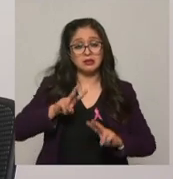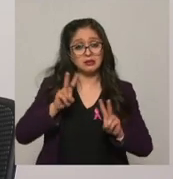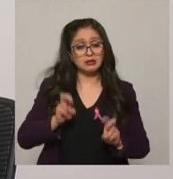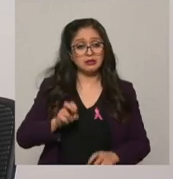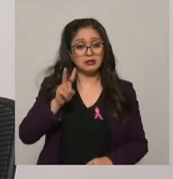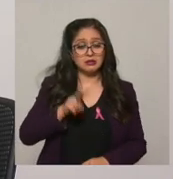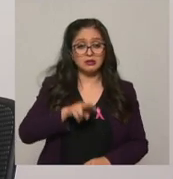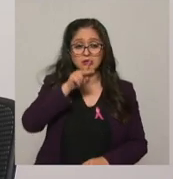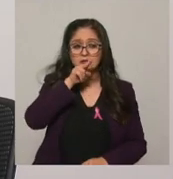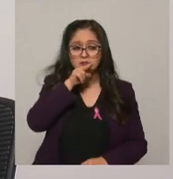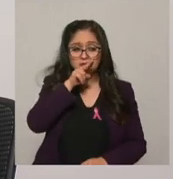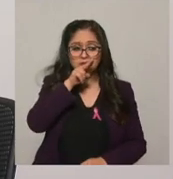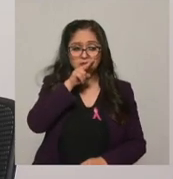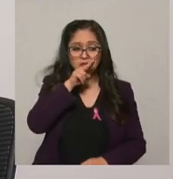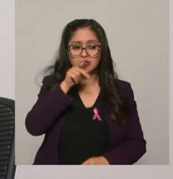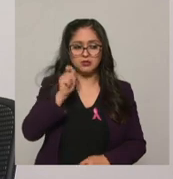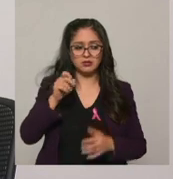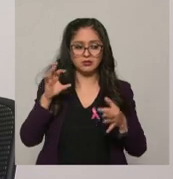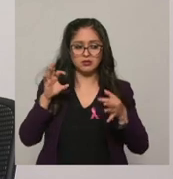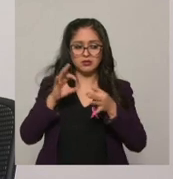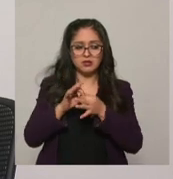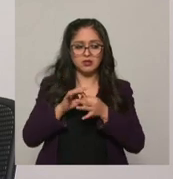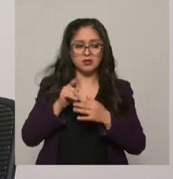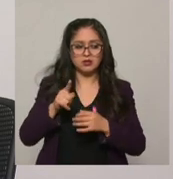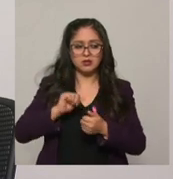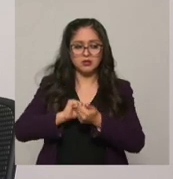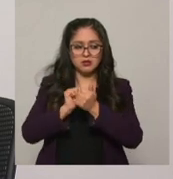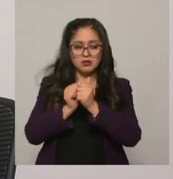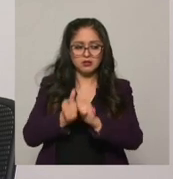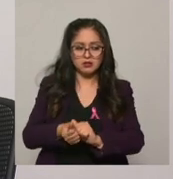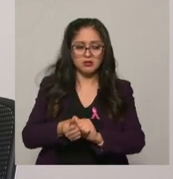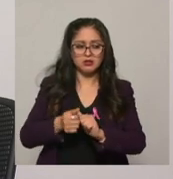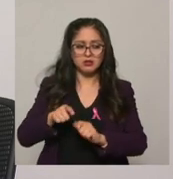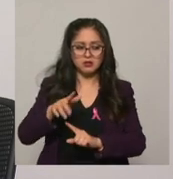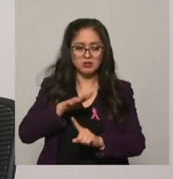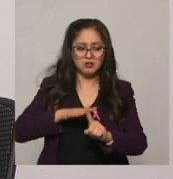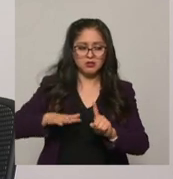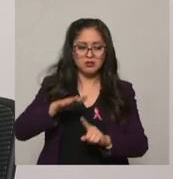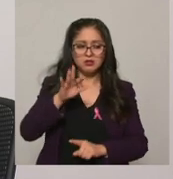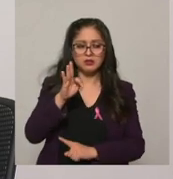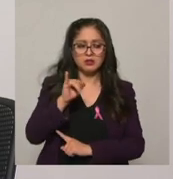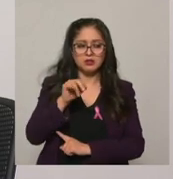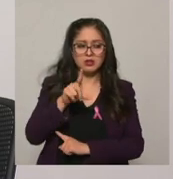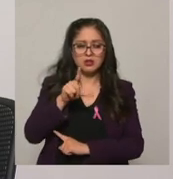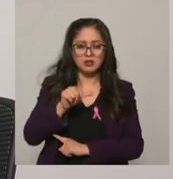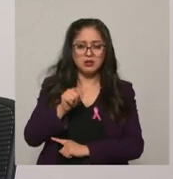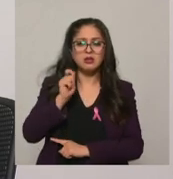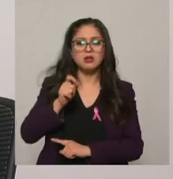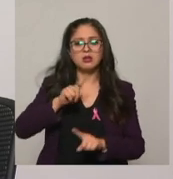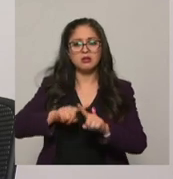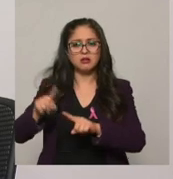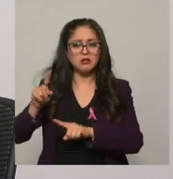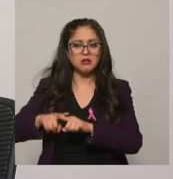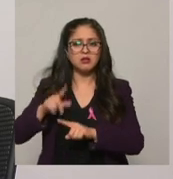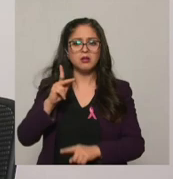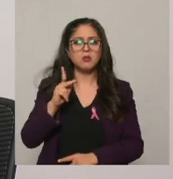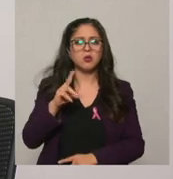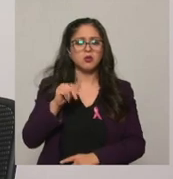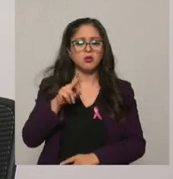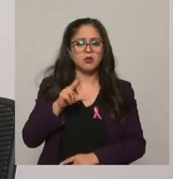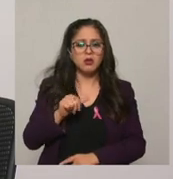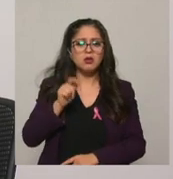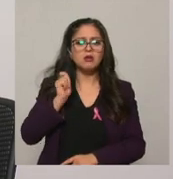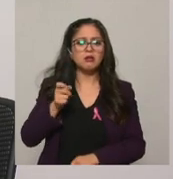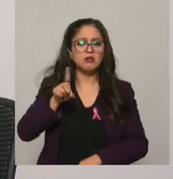hay protocolos, hay dos protocolos, uno dirigido a fiscalías y procuradurías que firmaron